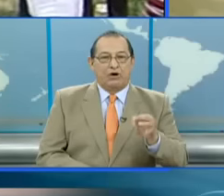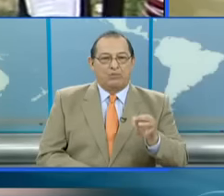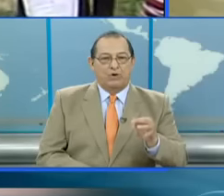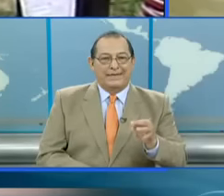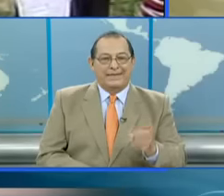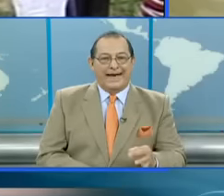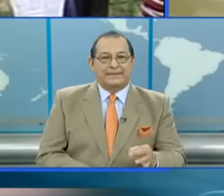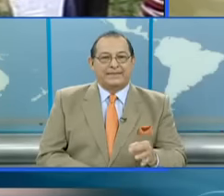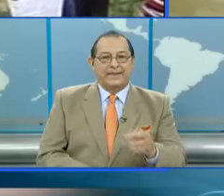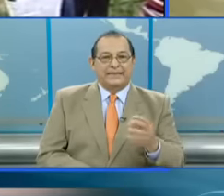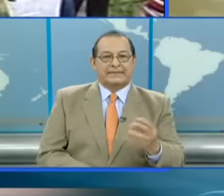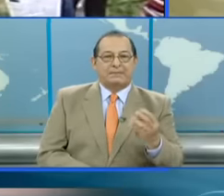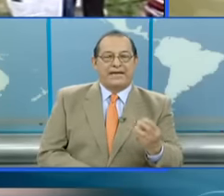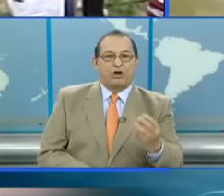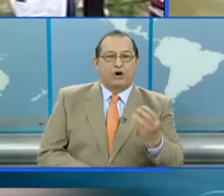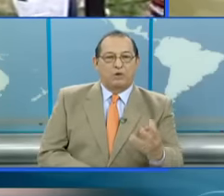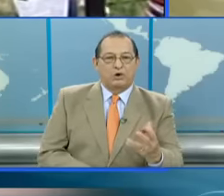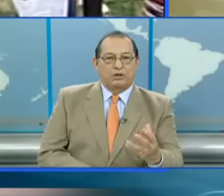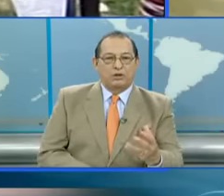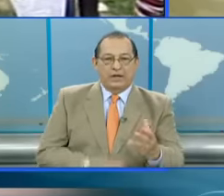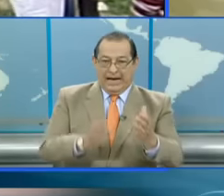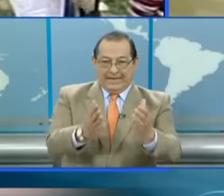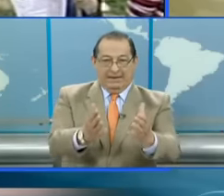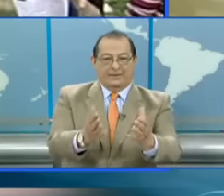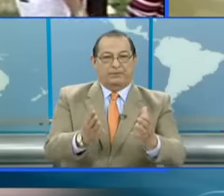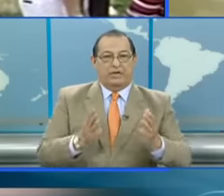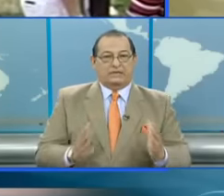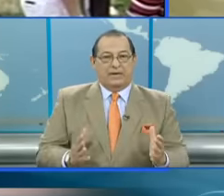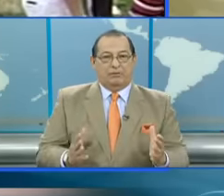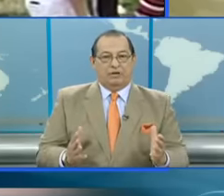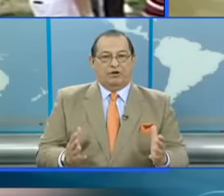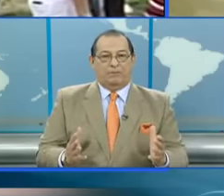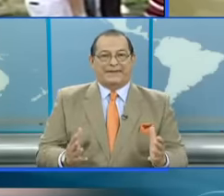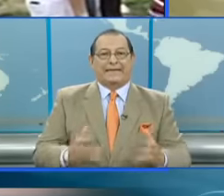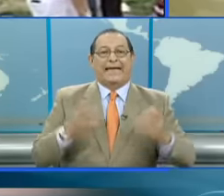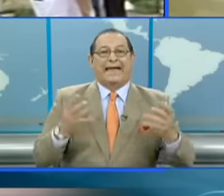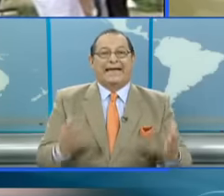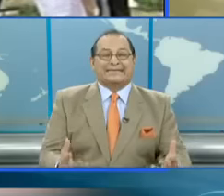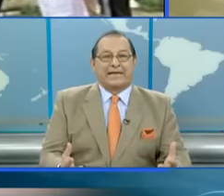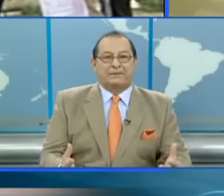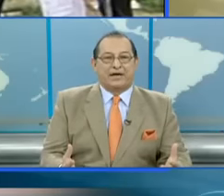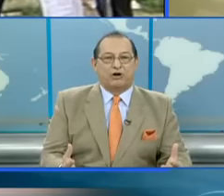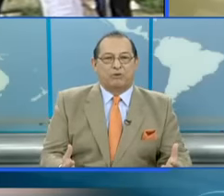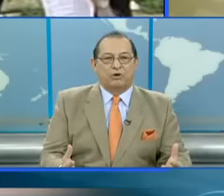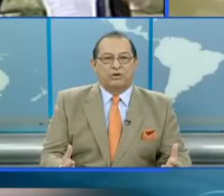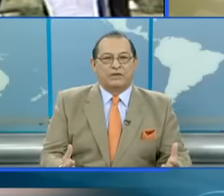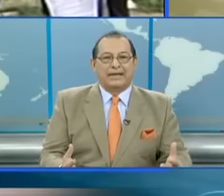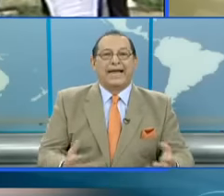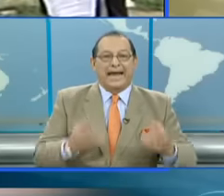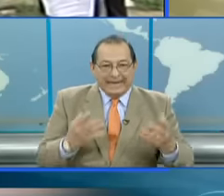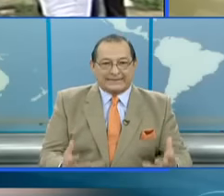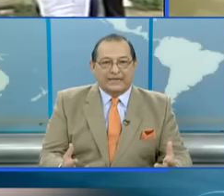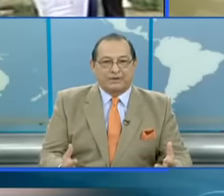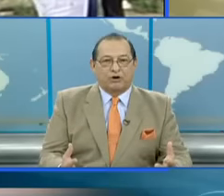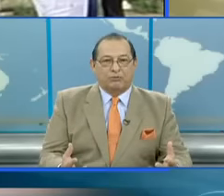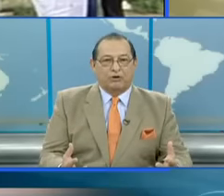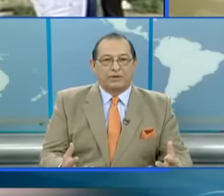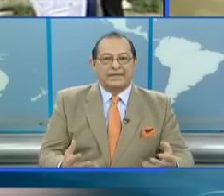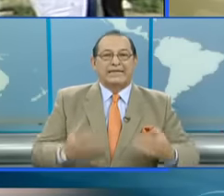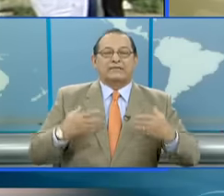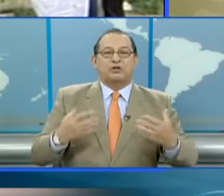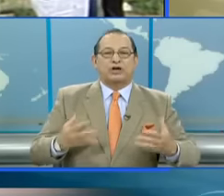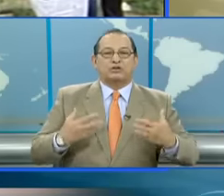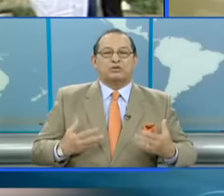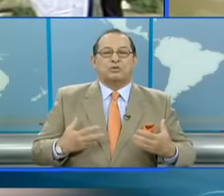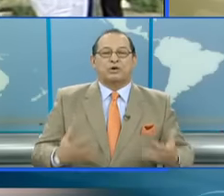la comunidad es el bien común. Acaban de ponerse de acuerdo las dos partes. Ese es el bien común. Ese es el bien común.